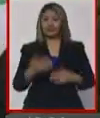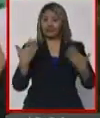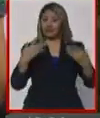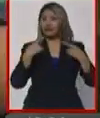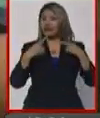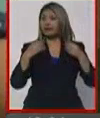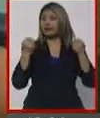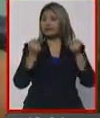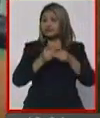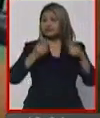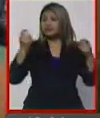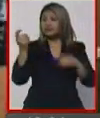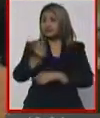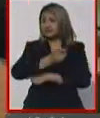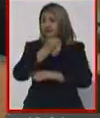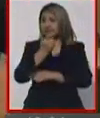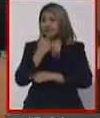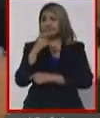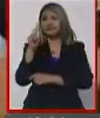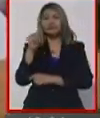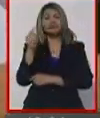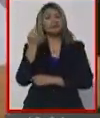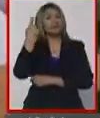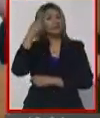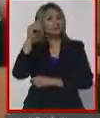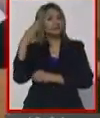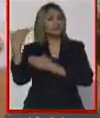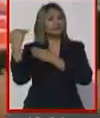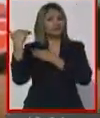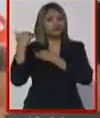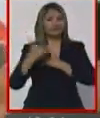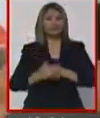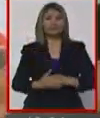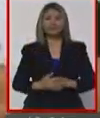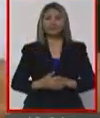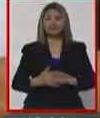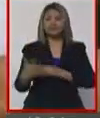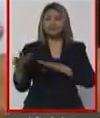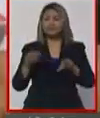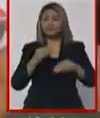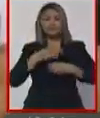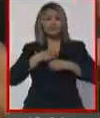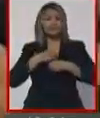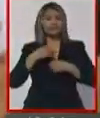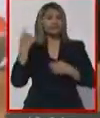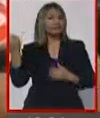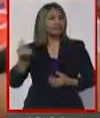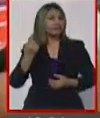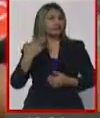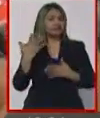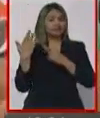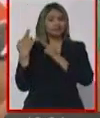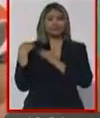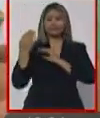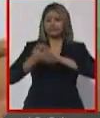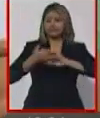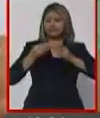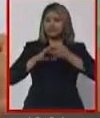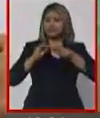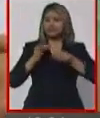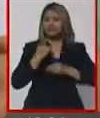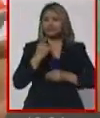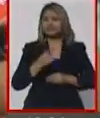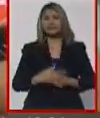hemos logrado todas las grandes conquistas, no solamente para Santa Cruz. Estas movilizaciones, como siempre ha correspondido